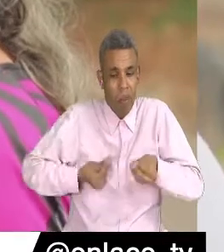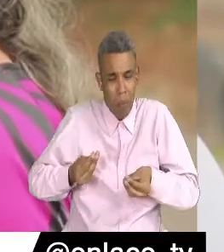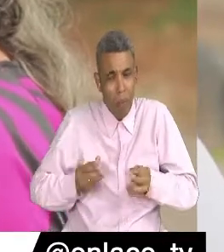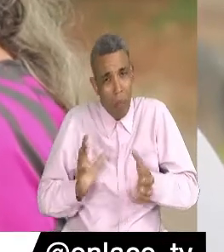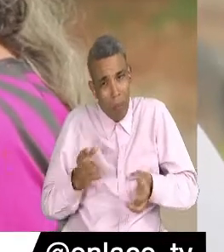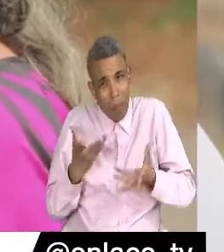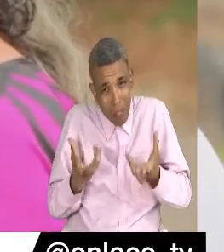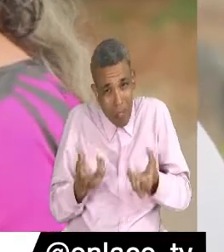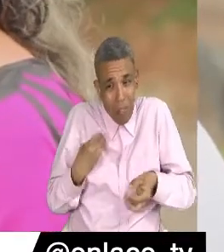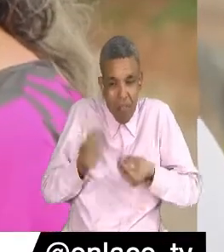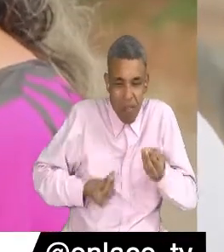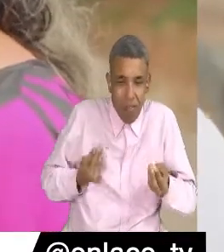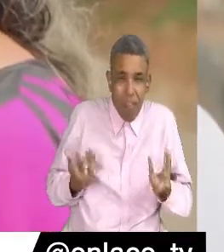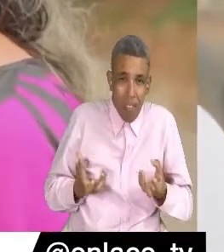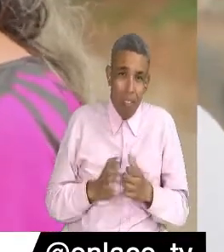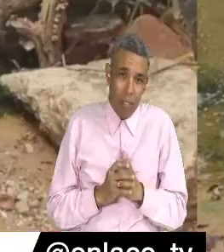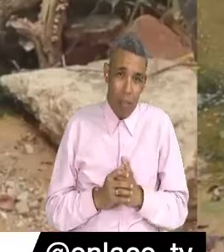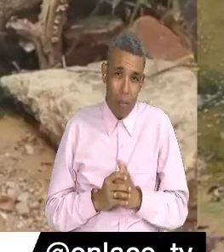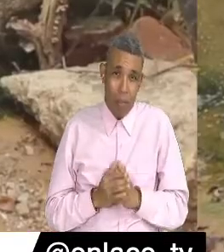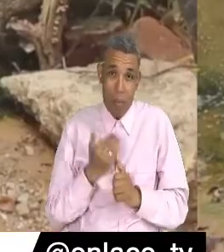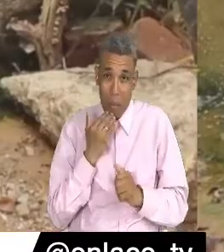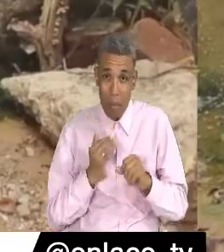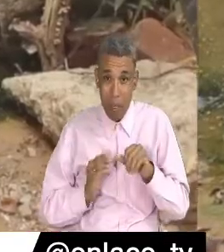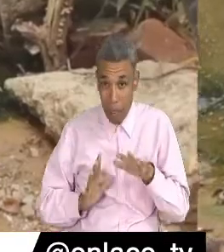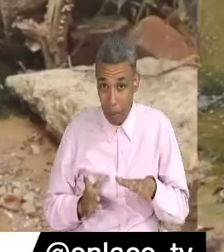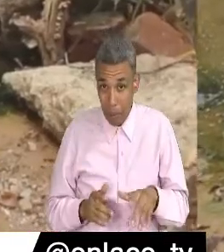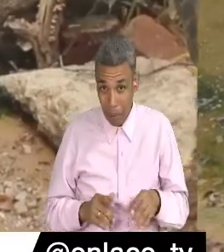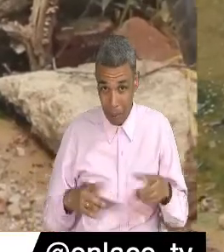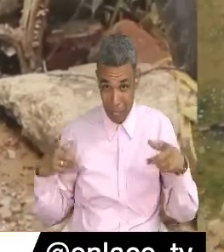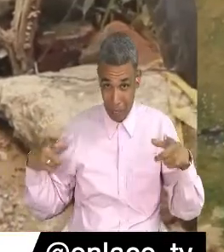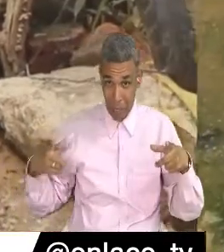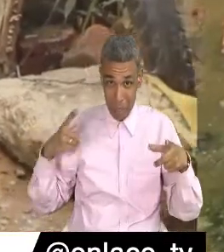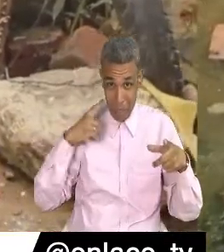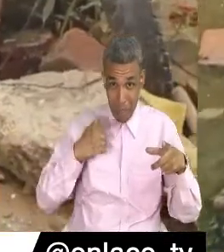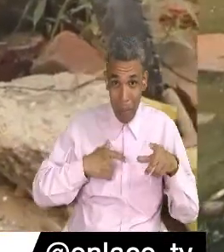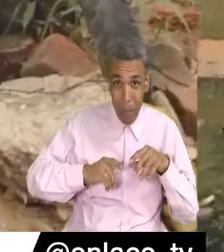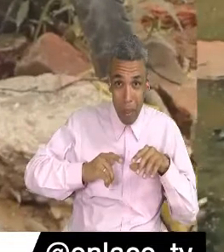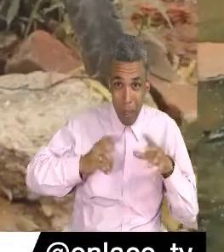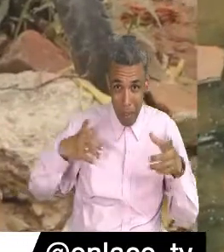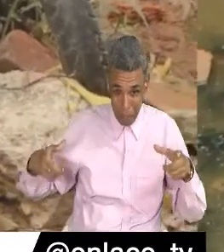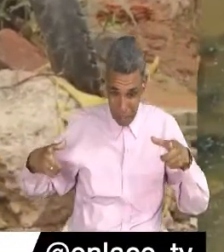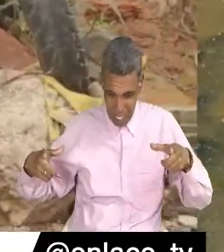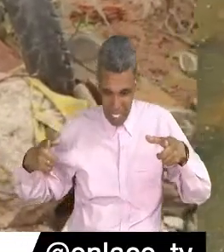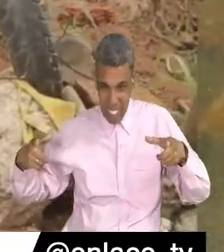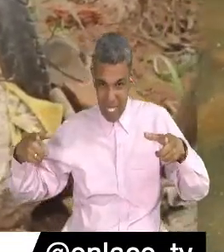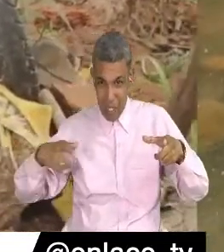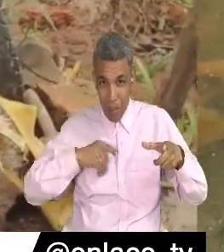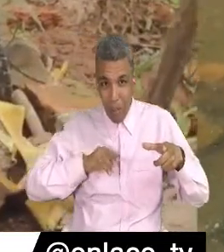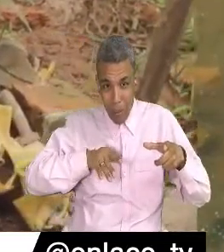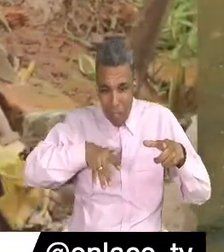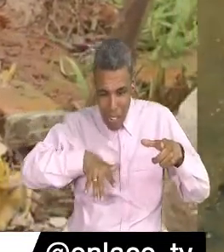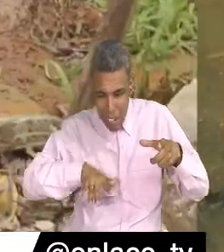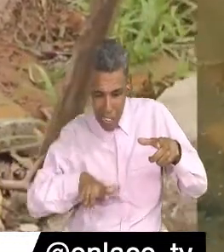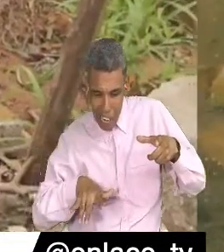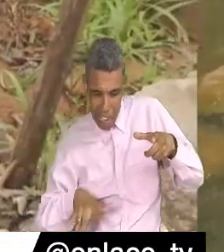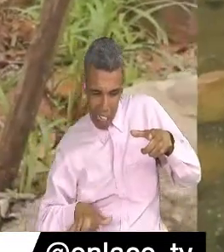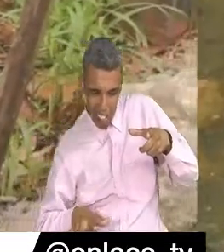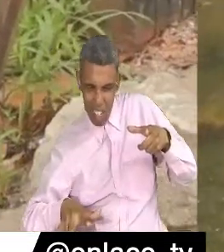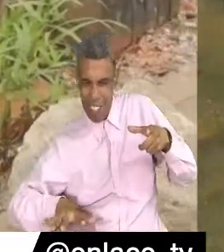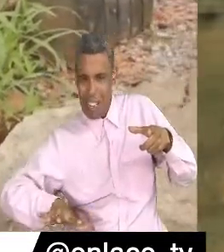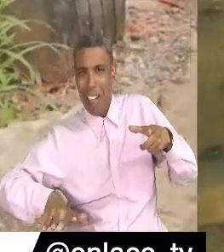que como no se agrandara más. El estancamiento de aguas que ustedes están observando es evidente, así como también